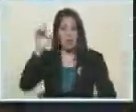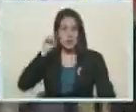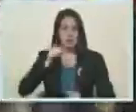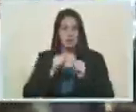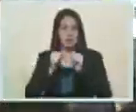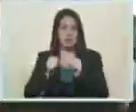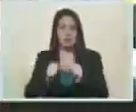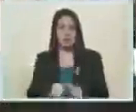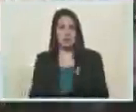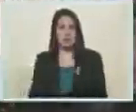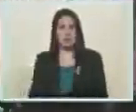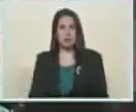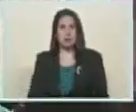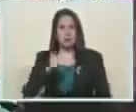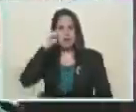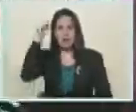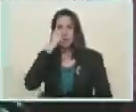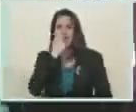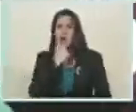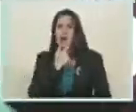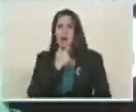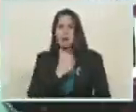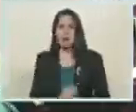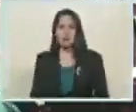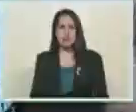¡Gracias, Carabobo! ¡Que viva Rafael Lacaba! ¡Habla,